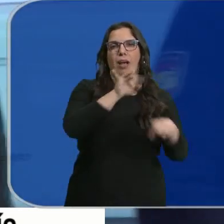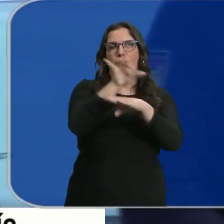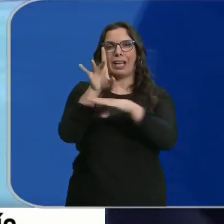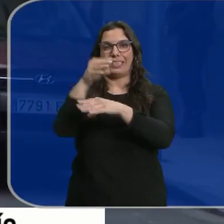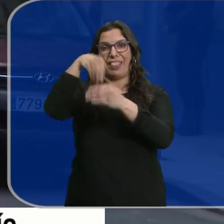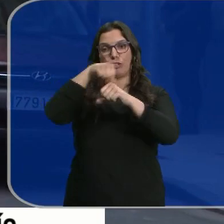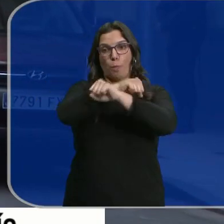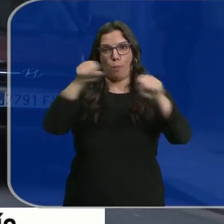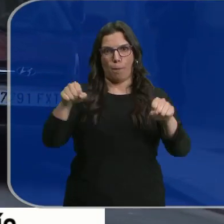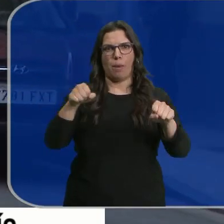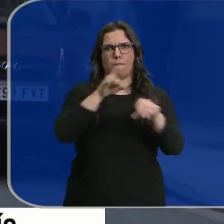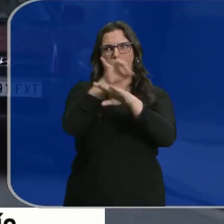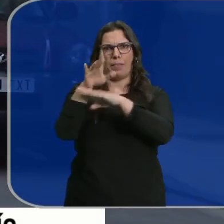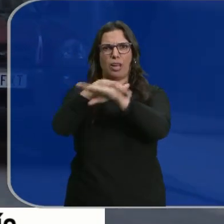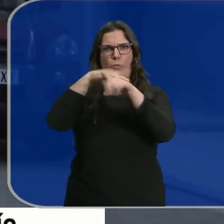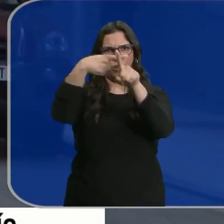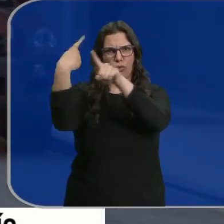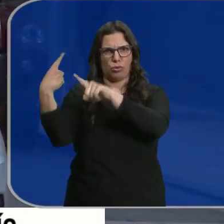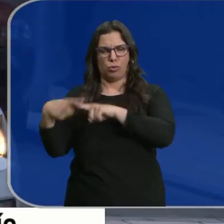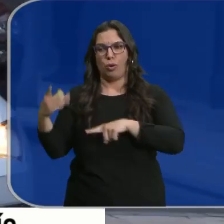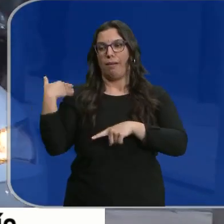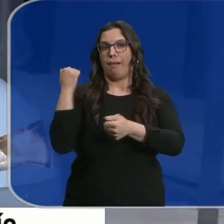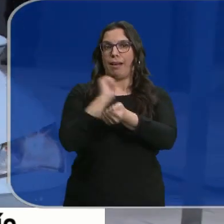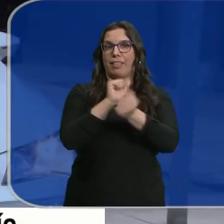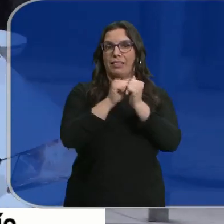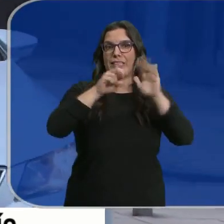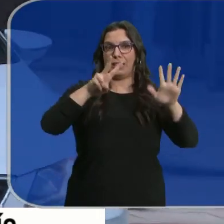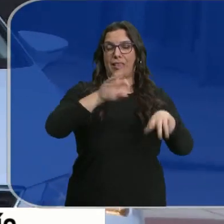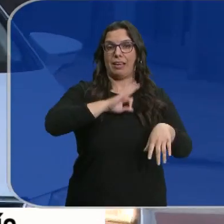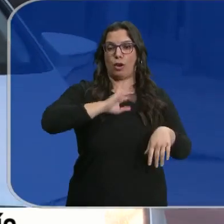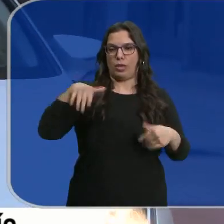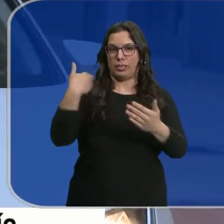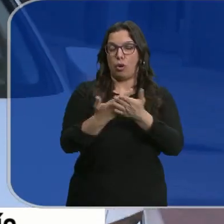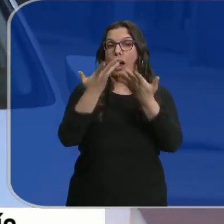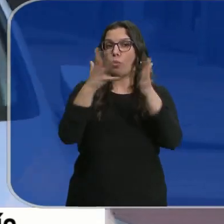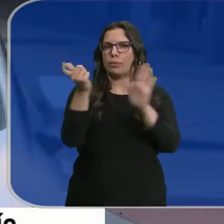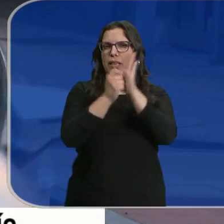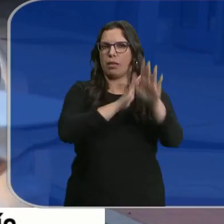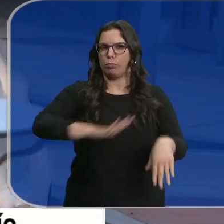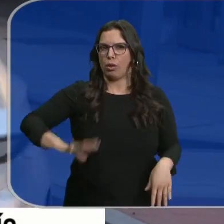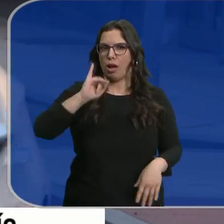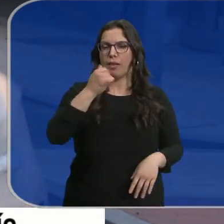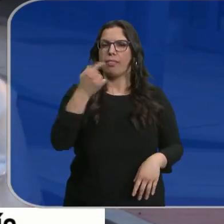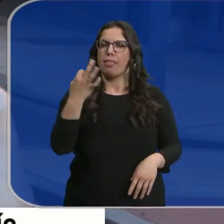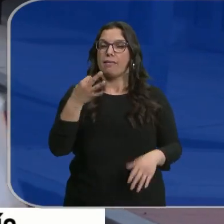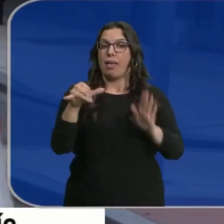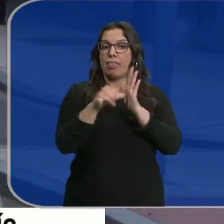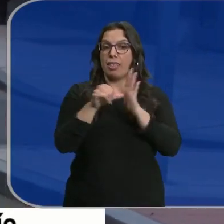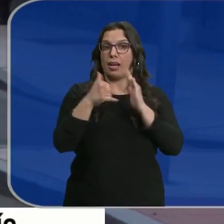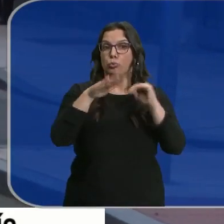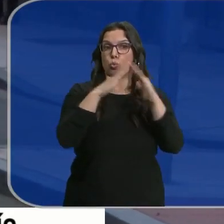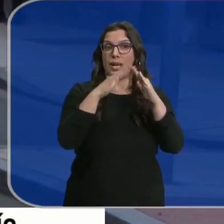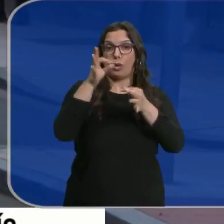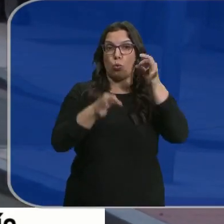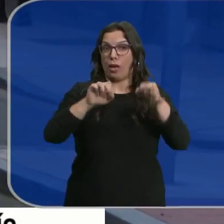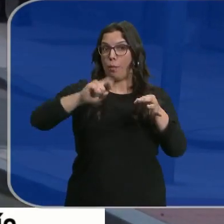miembros del gobierno que estaba en prisión desde el 27 de enero. Sin embargo, el tribunal impone medidas cautelares, como la comparecencia en el juzgado más próximo a su